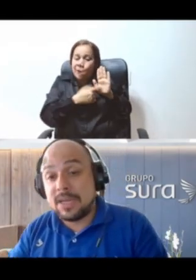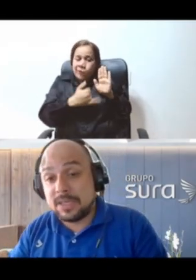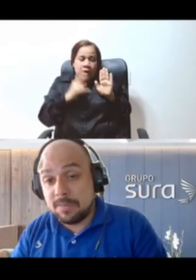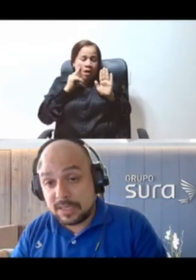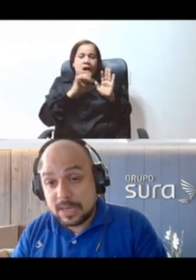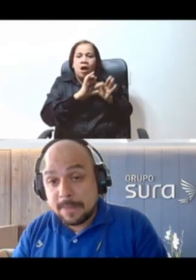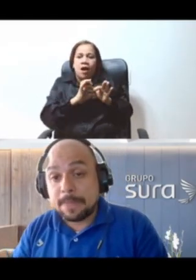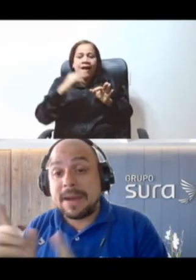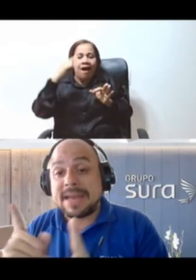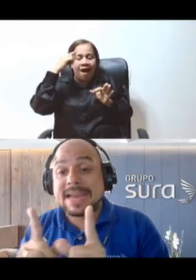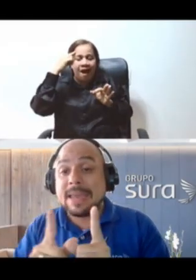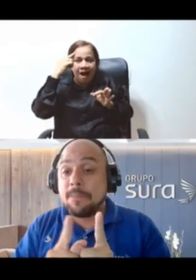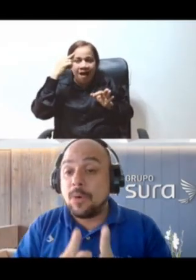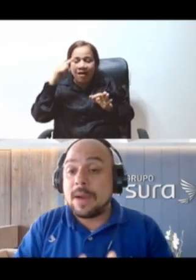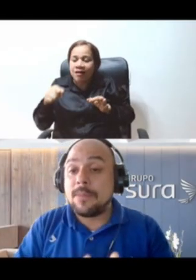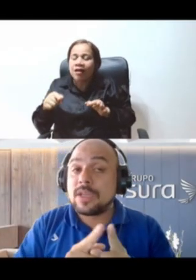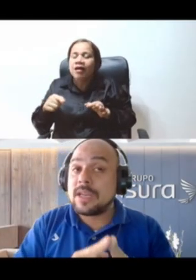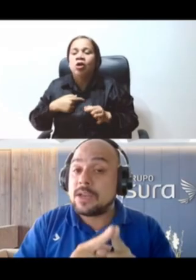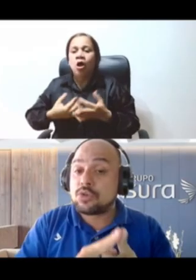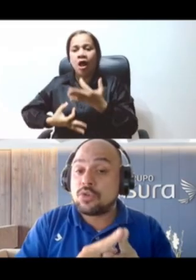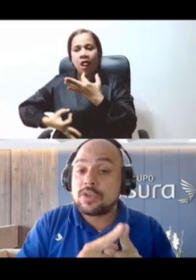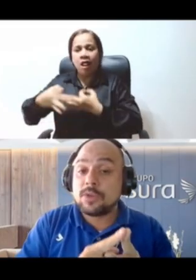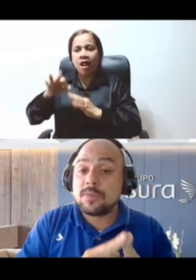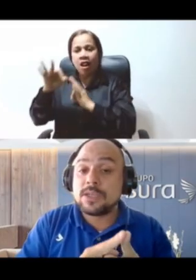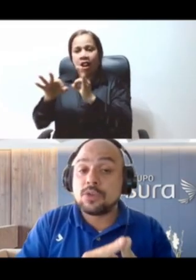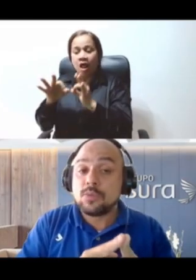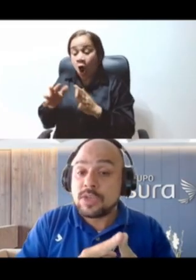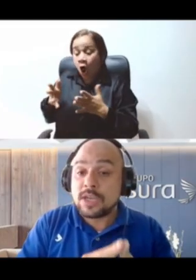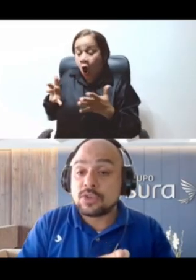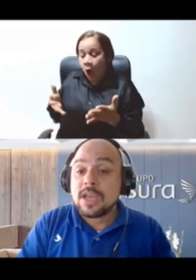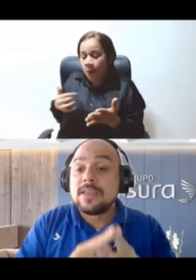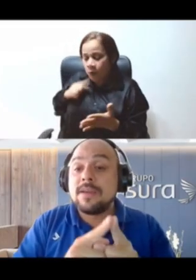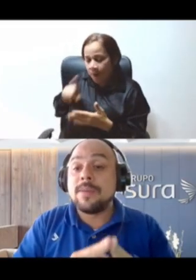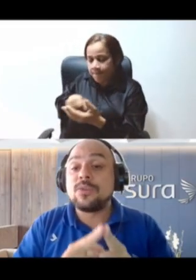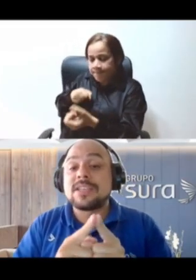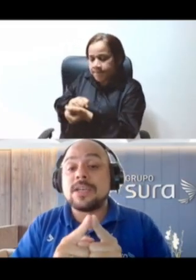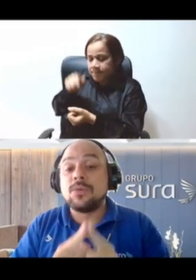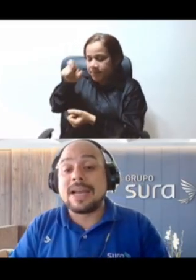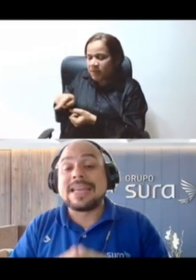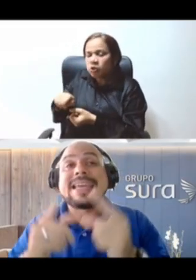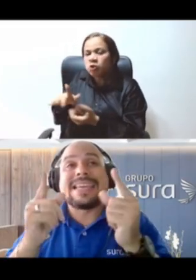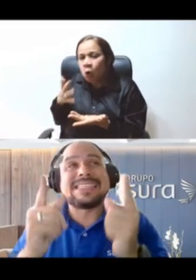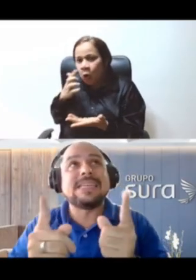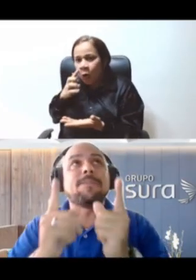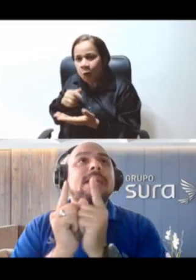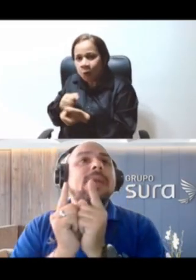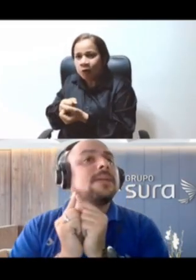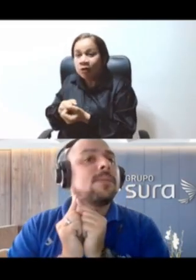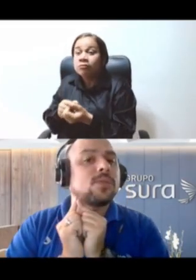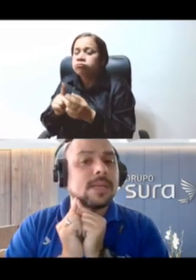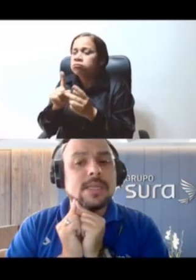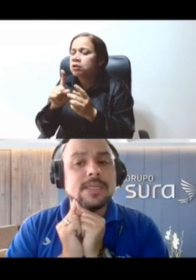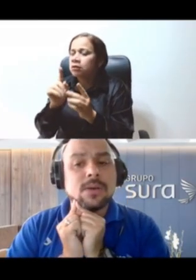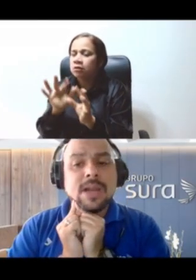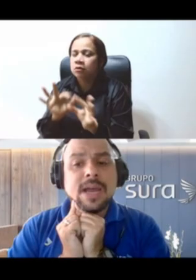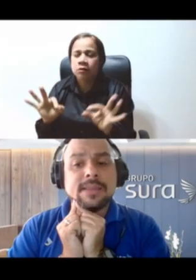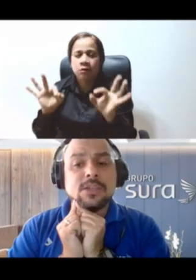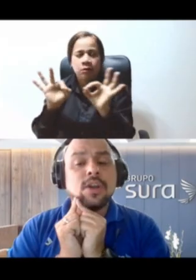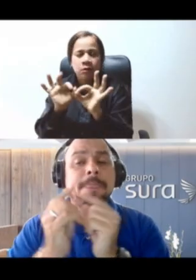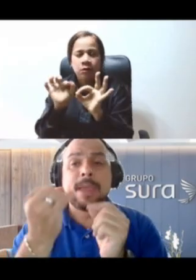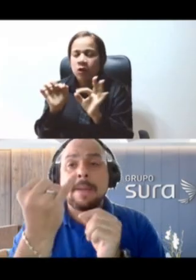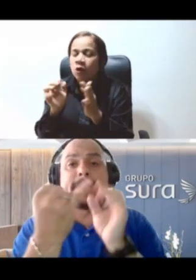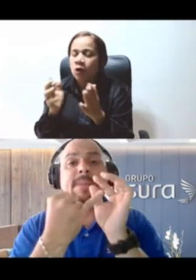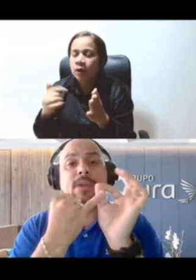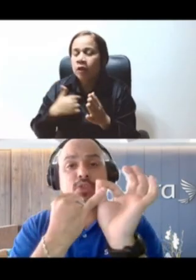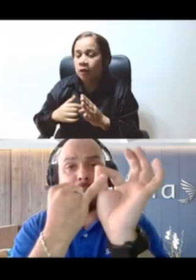el de abordaje a víctimas. Para que podamos tener esos conceptos básicos, muchachos, debemos de asegurar que siempre que vayamos a realizar